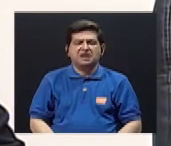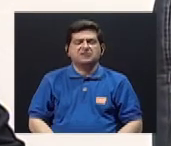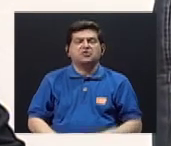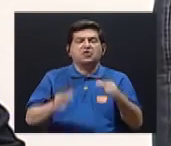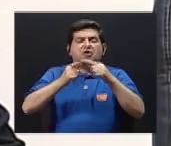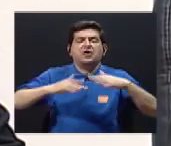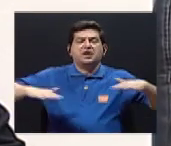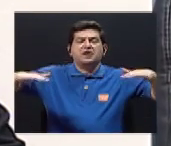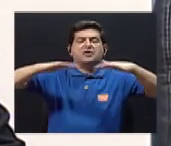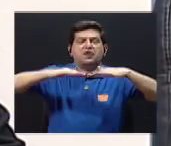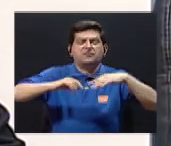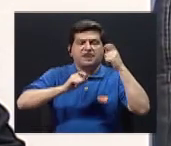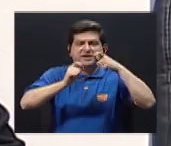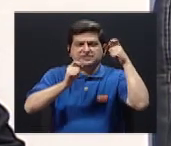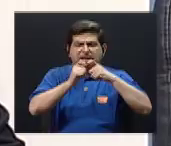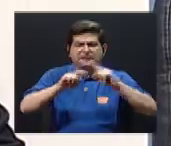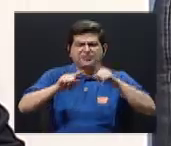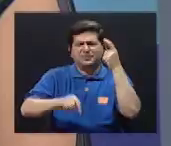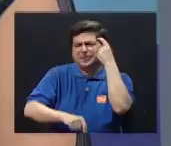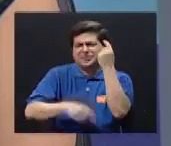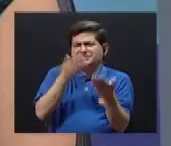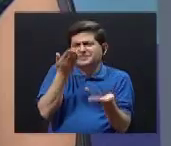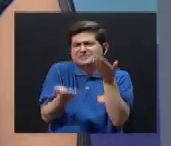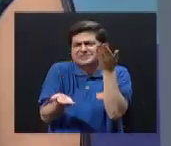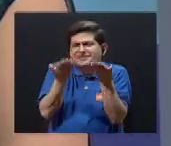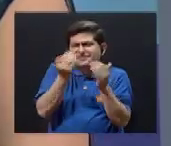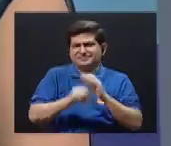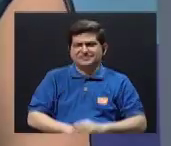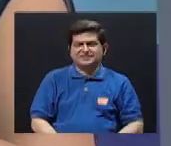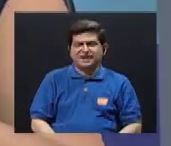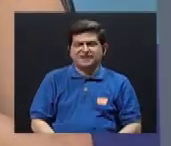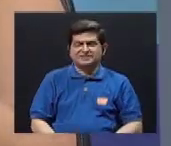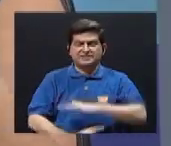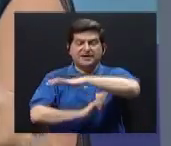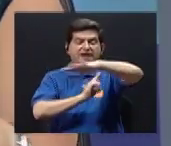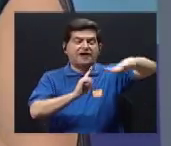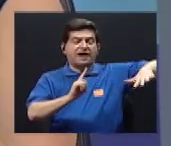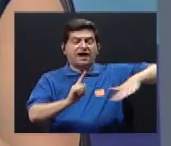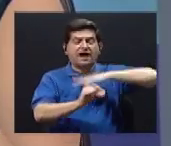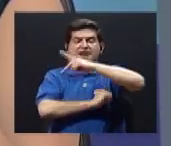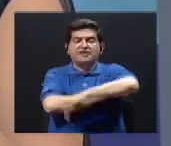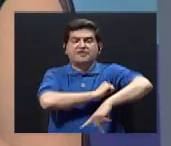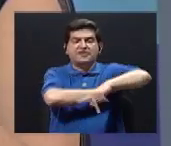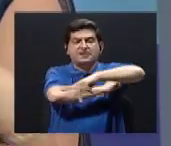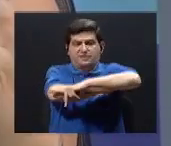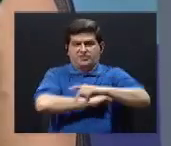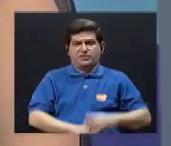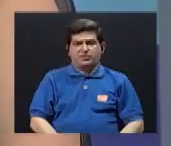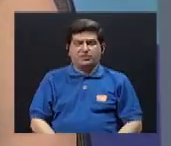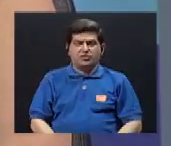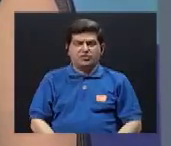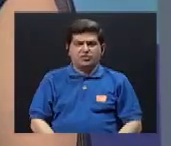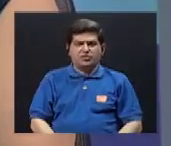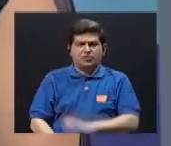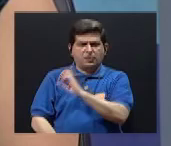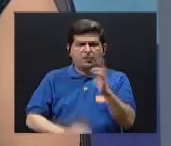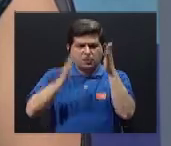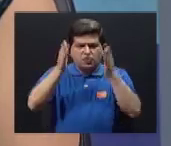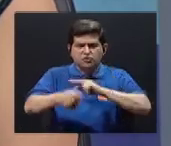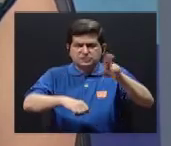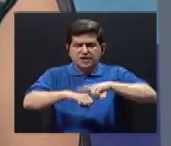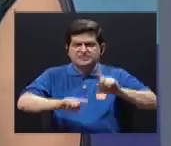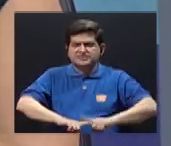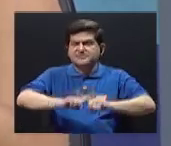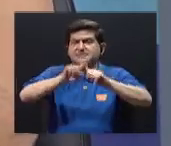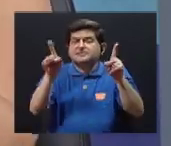área geográfica específica. Pero se plantearon en algún momento que tal vez la periferia del país, en la periferia del país vive un tico promedio